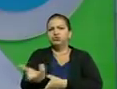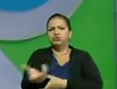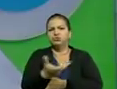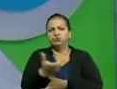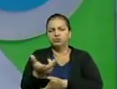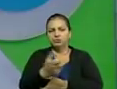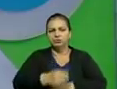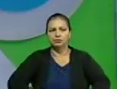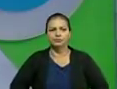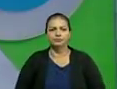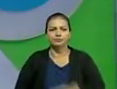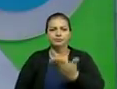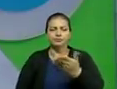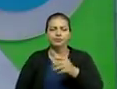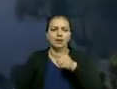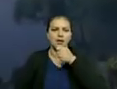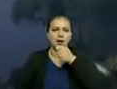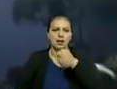reporta.